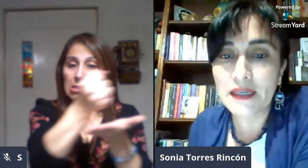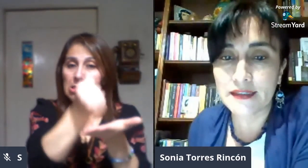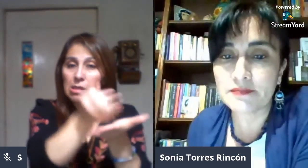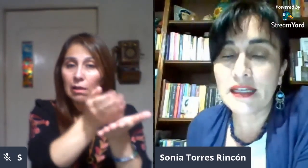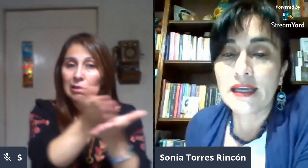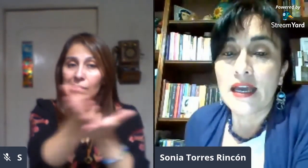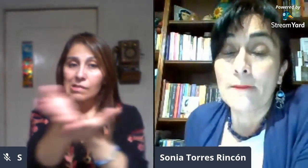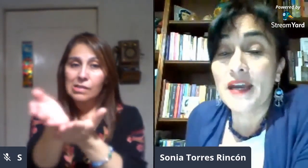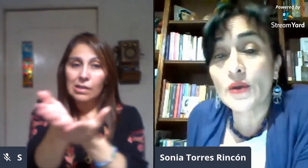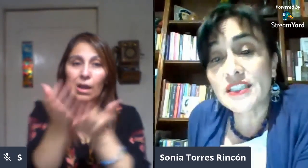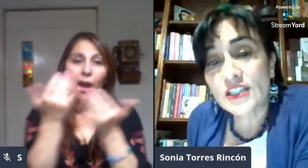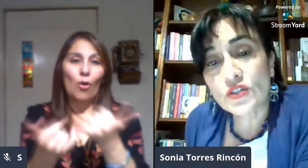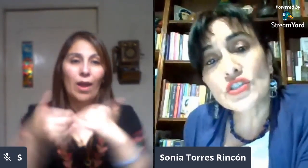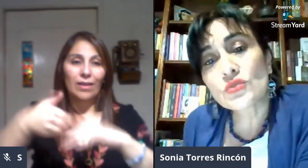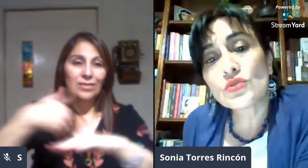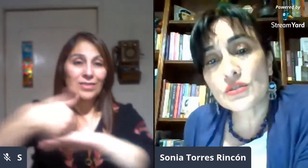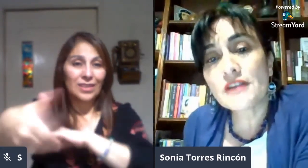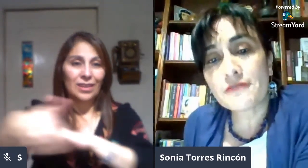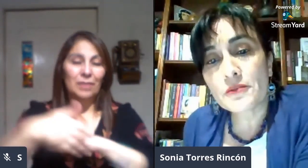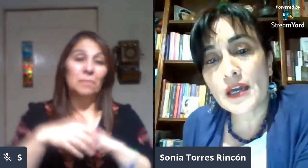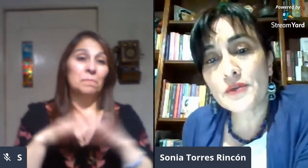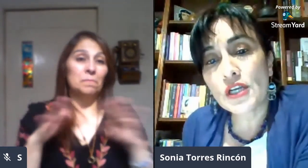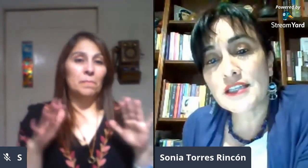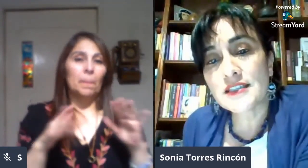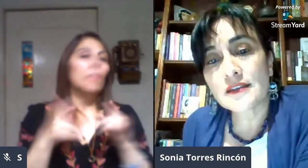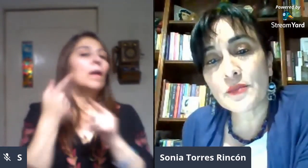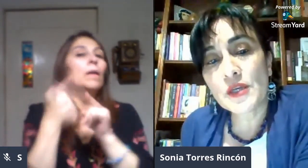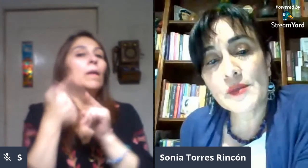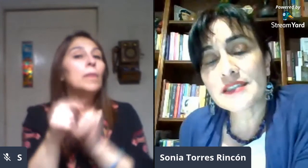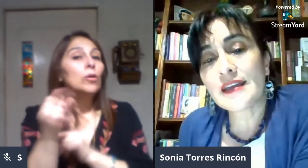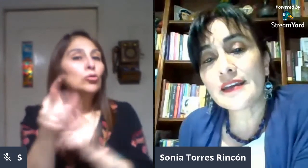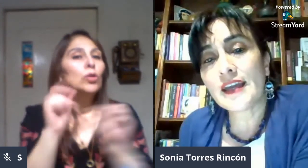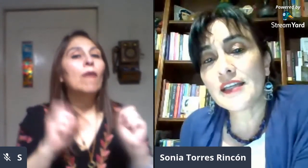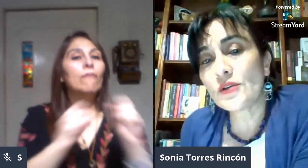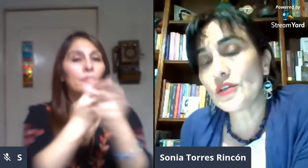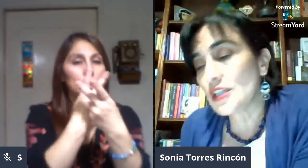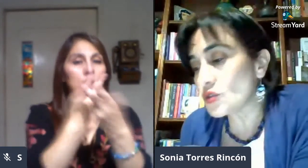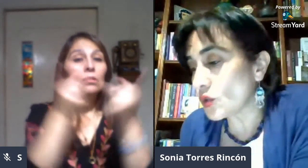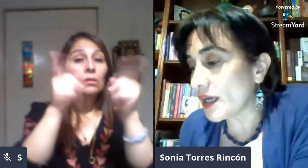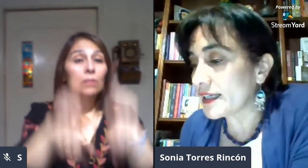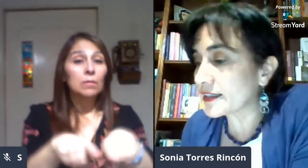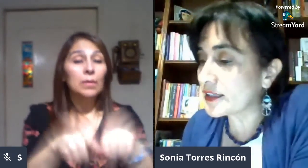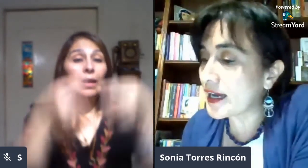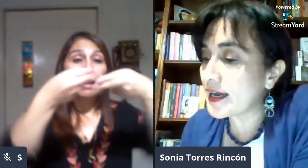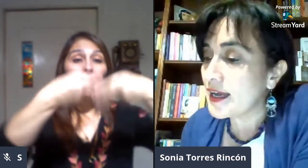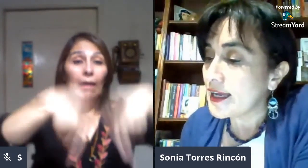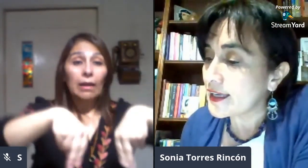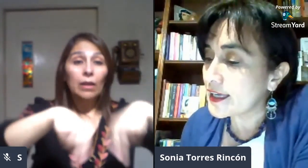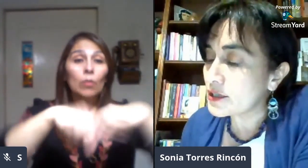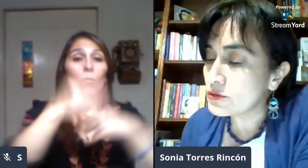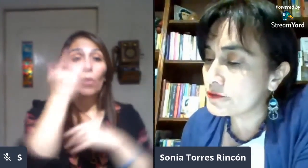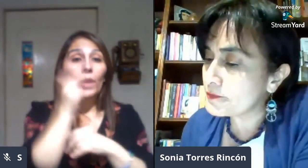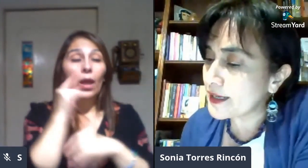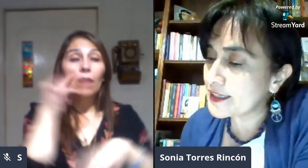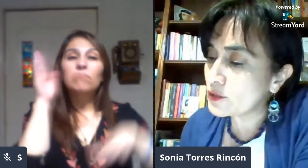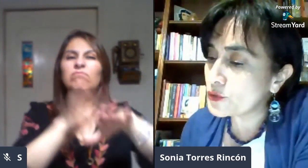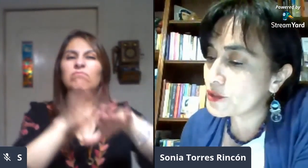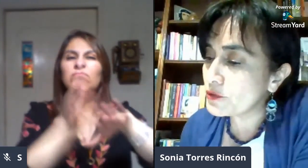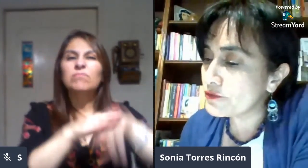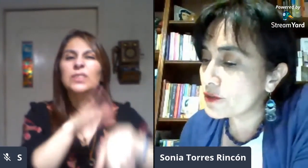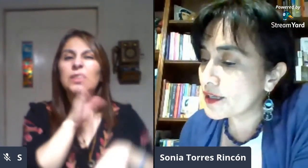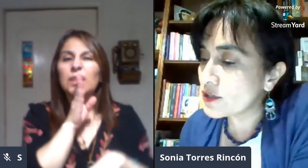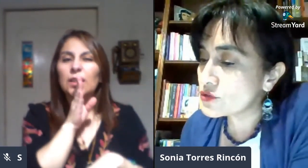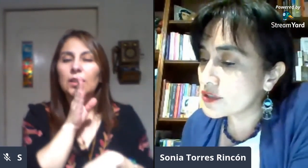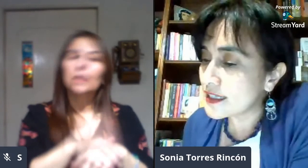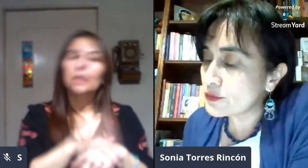coyuntura demanda. Pero allí constituye una forma de violencia también basada en género, y esto lo alerta UNFPA en el